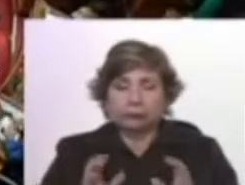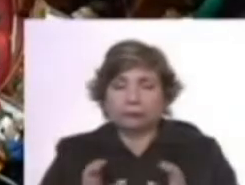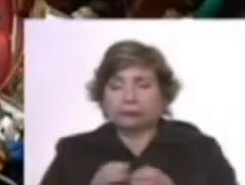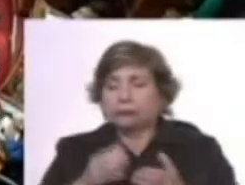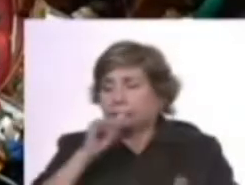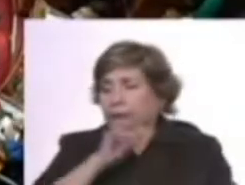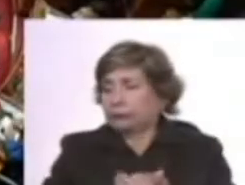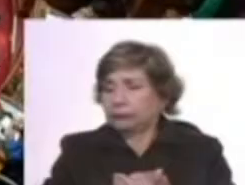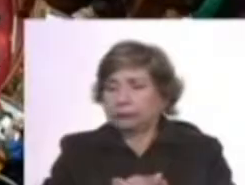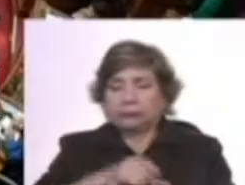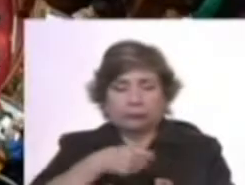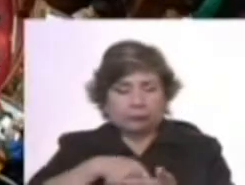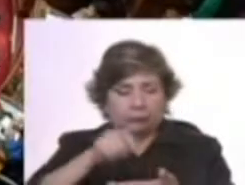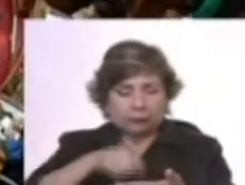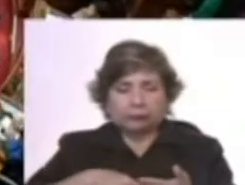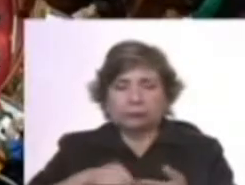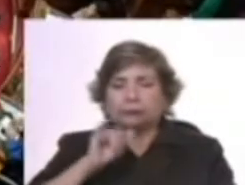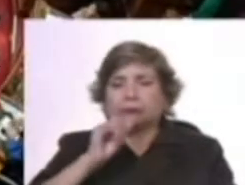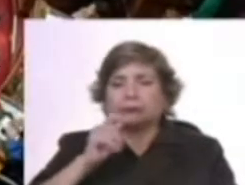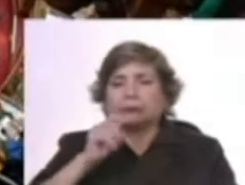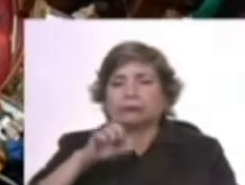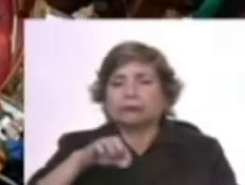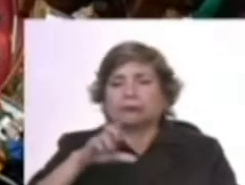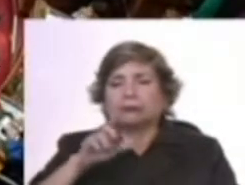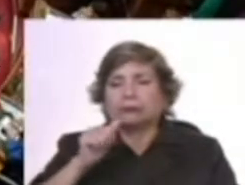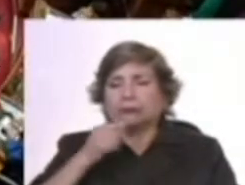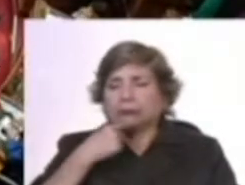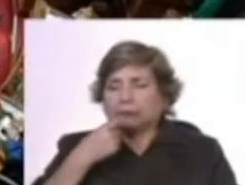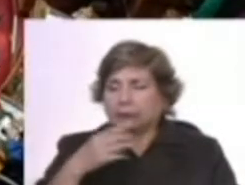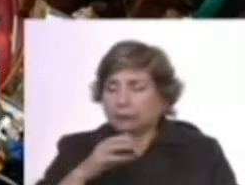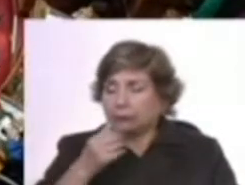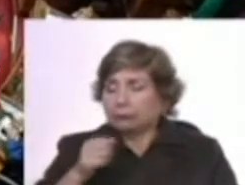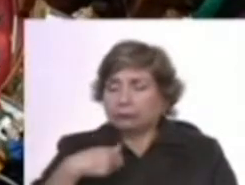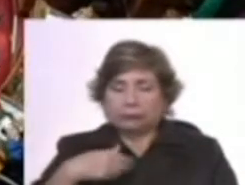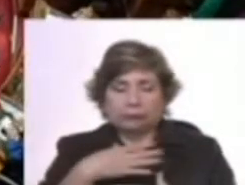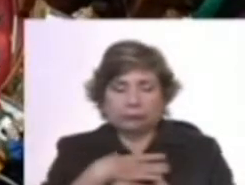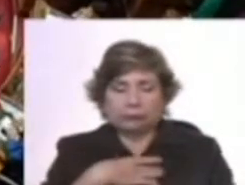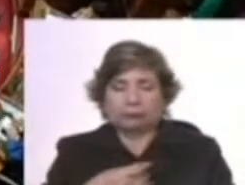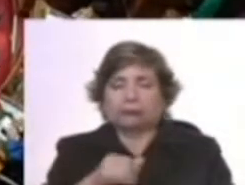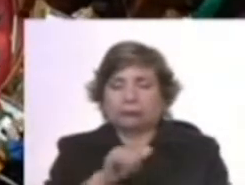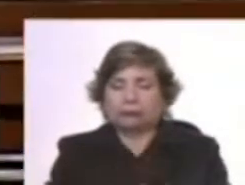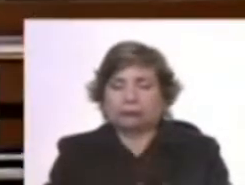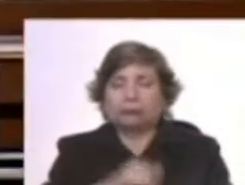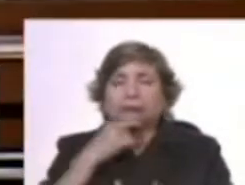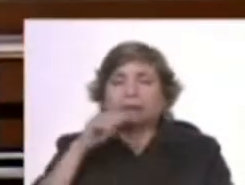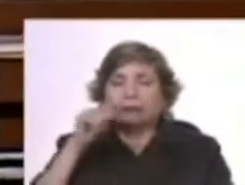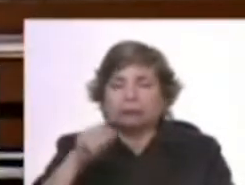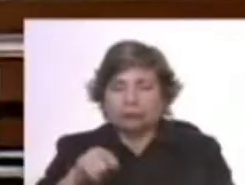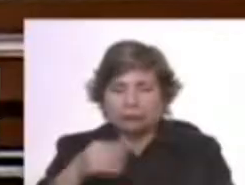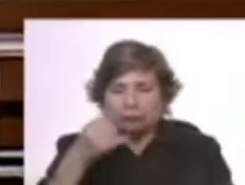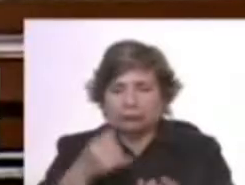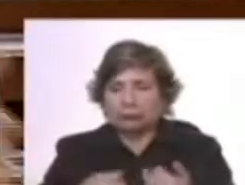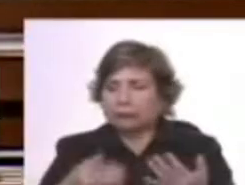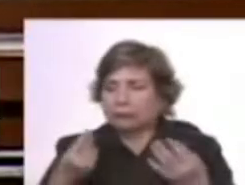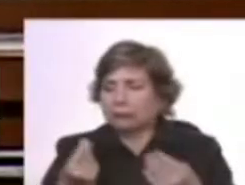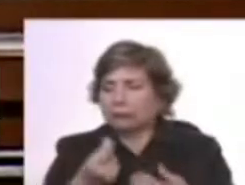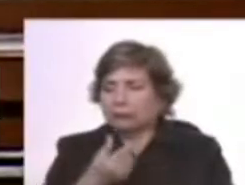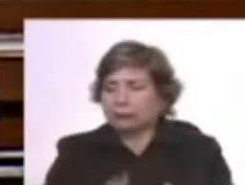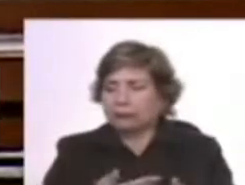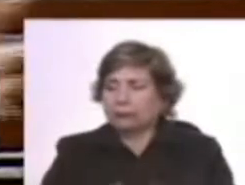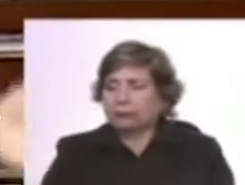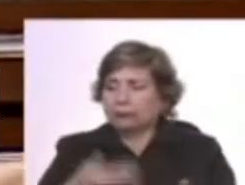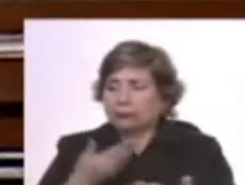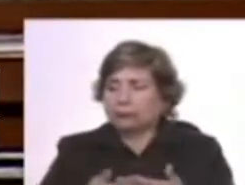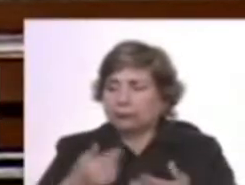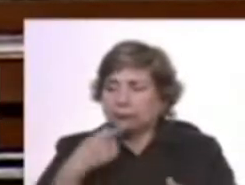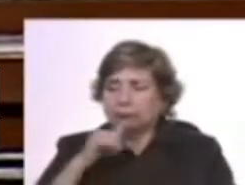por supuesto, ha firmado la interpelación y nosotros somos los interesados en que esto finalmente se dé rápidamente, en